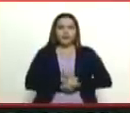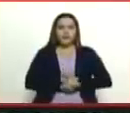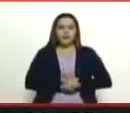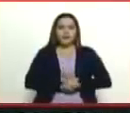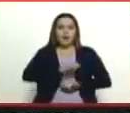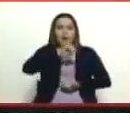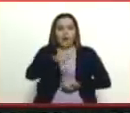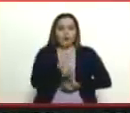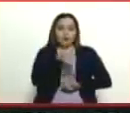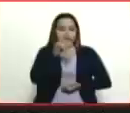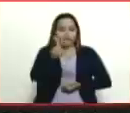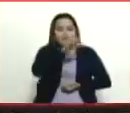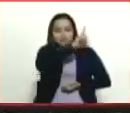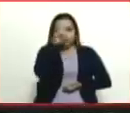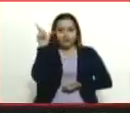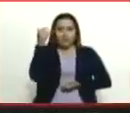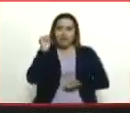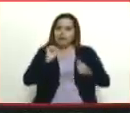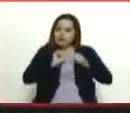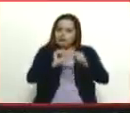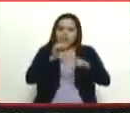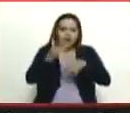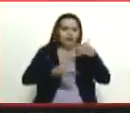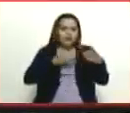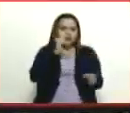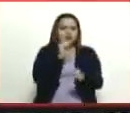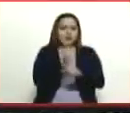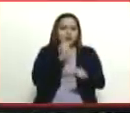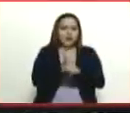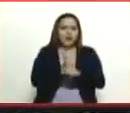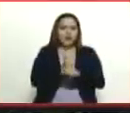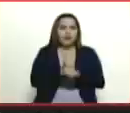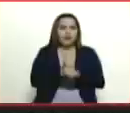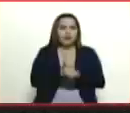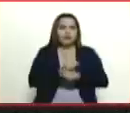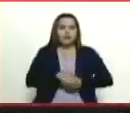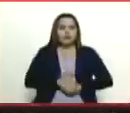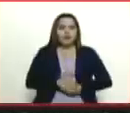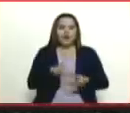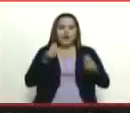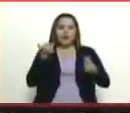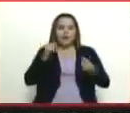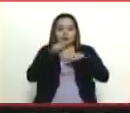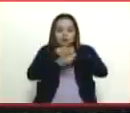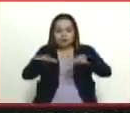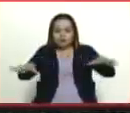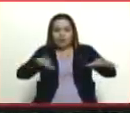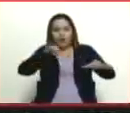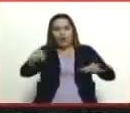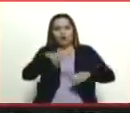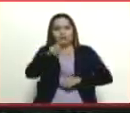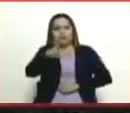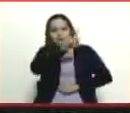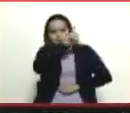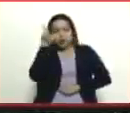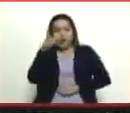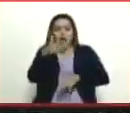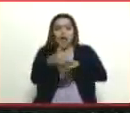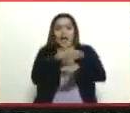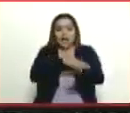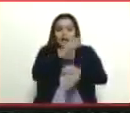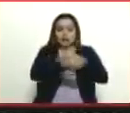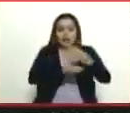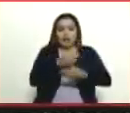ha terminado, no, pues se le ha dado continuidad a una jornada de la territorialización de la JPSUV. Ya se habían hecho las